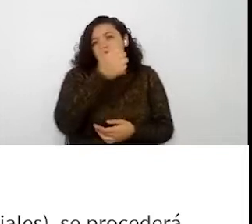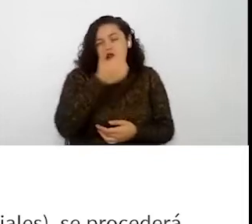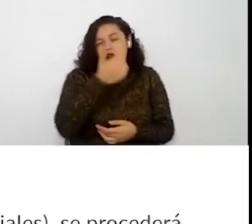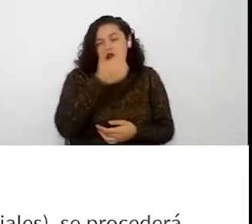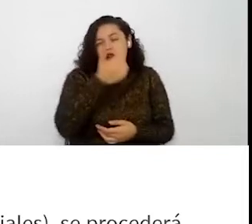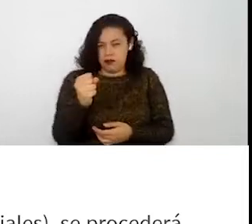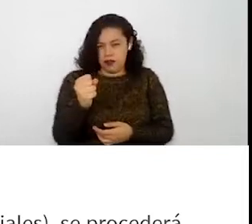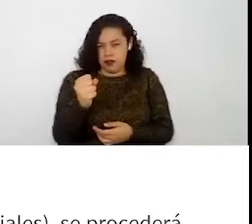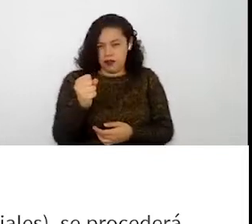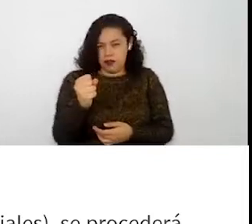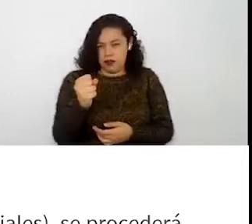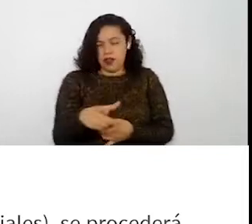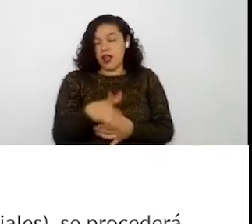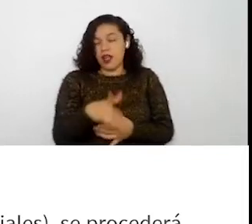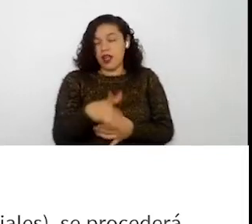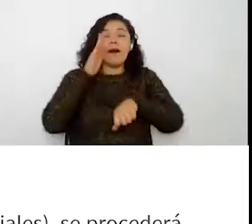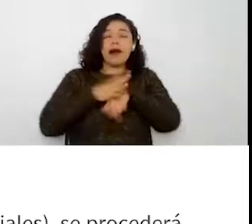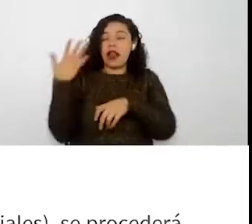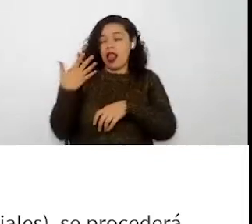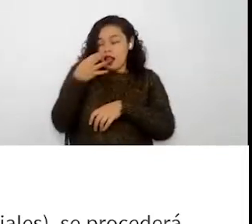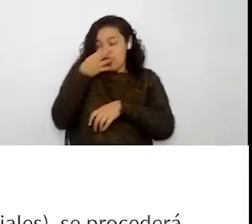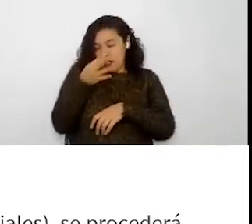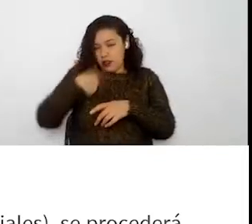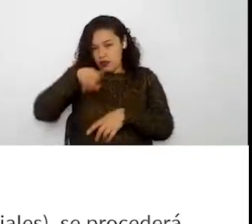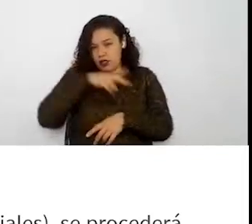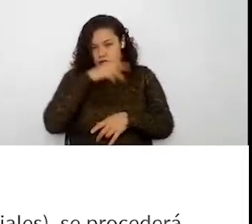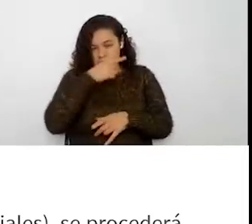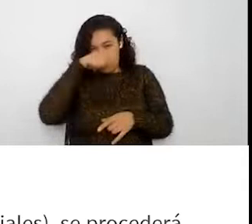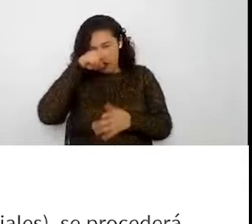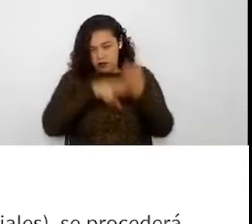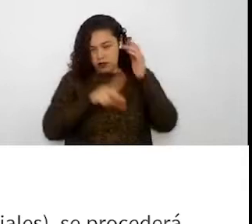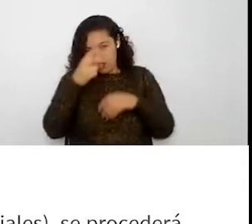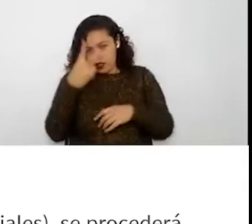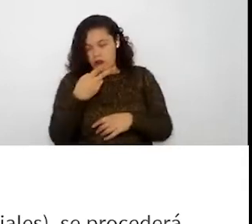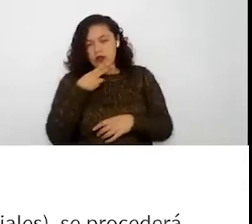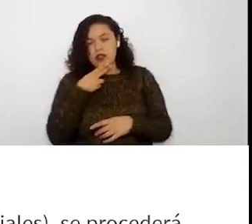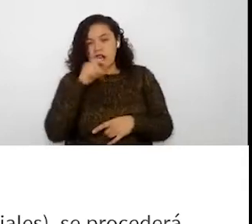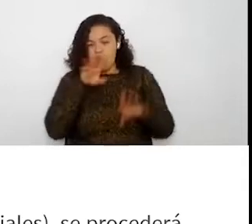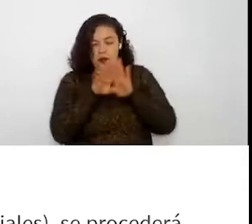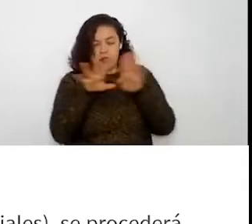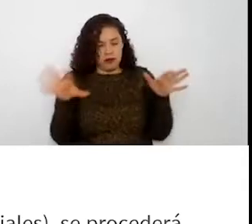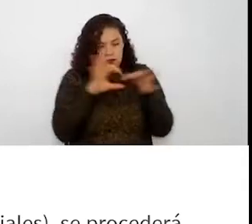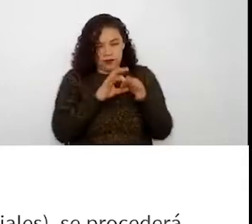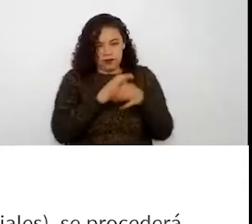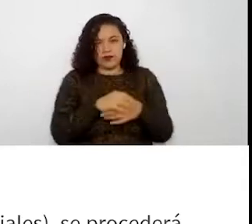la última La la más reciente que tengan al finalizar el año el catálogo de cuentas podrás identificado de acuerdo al servicio